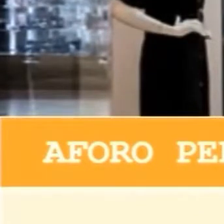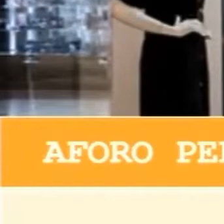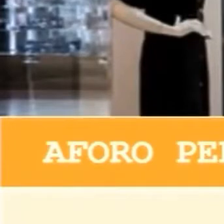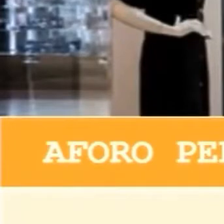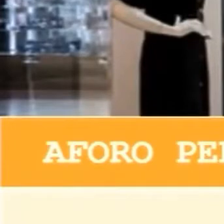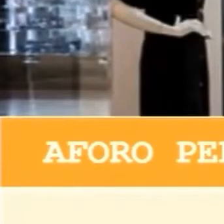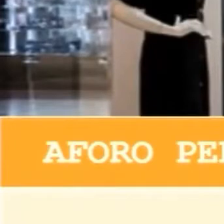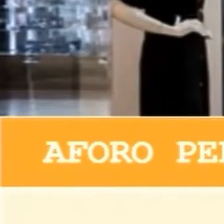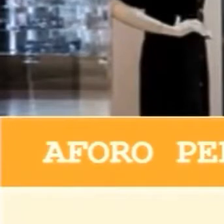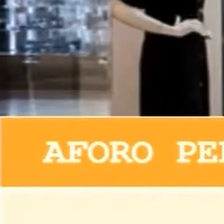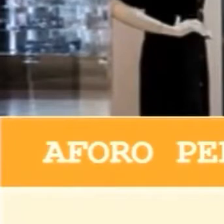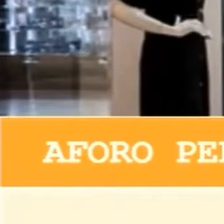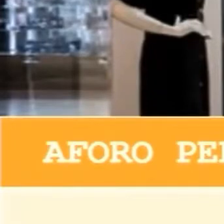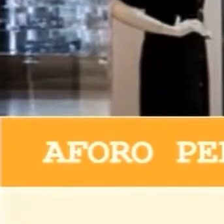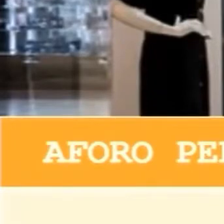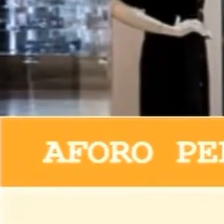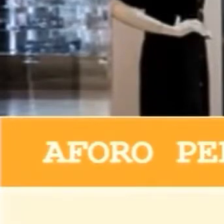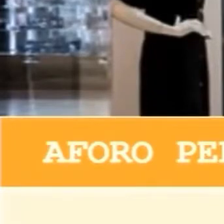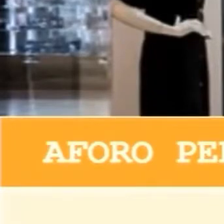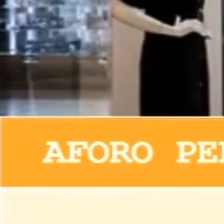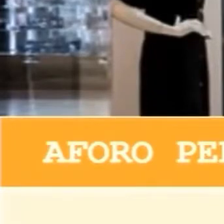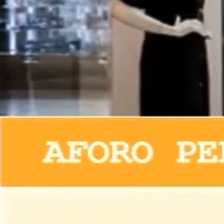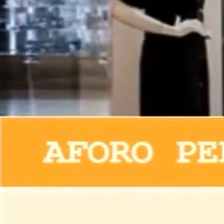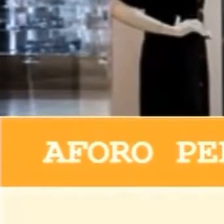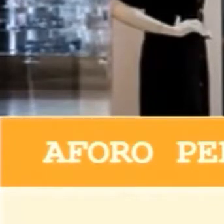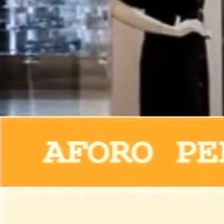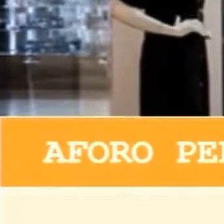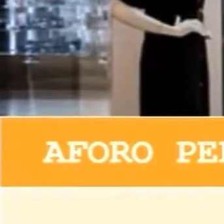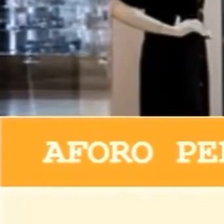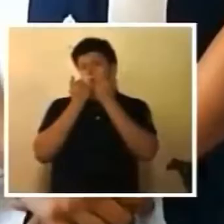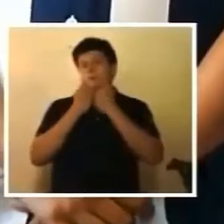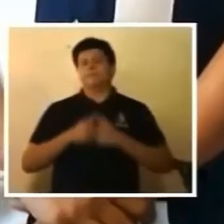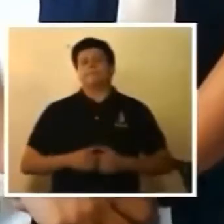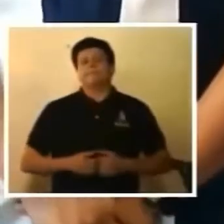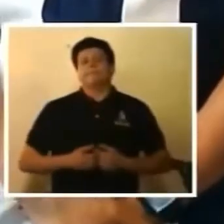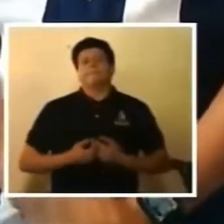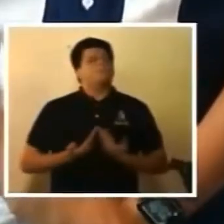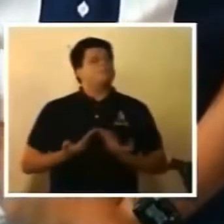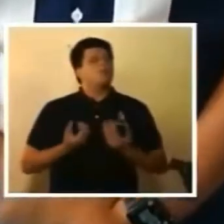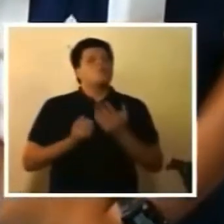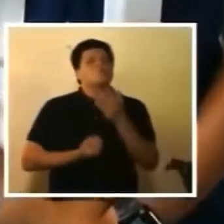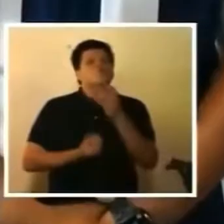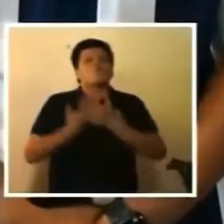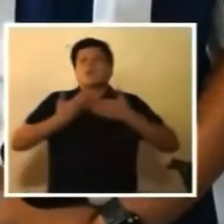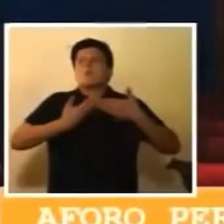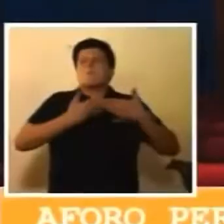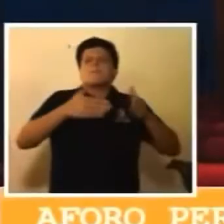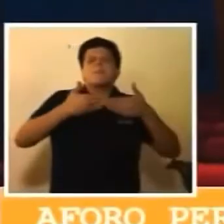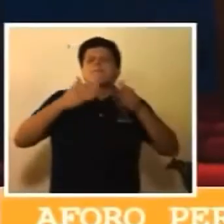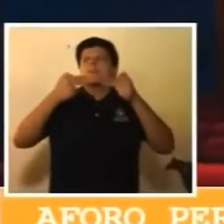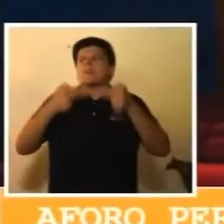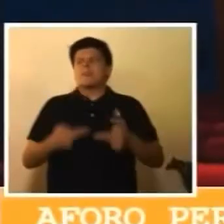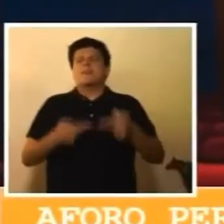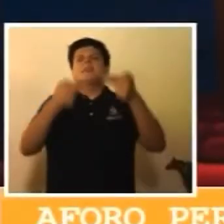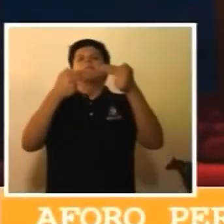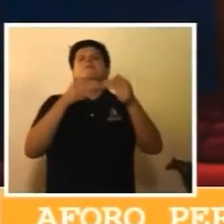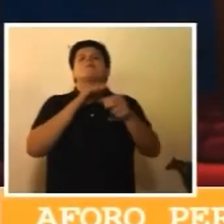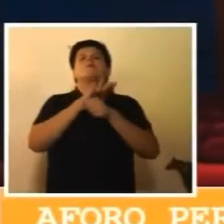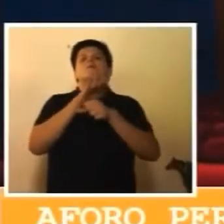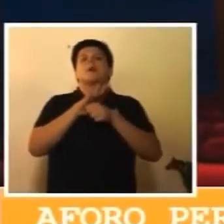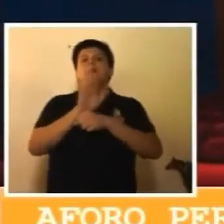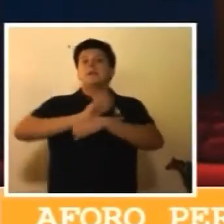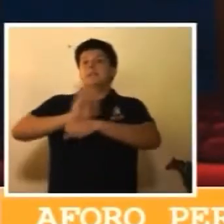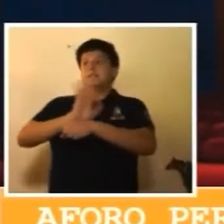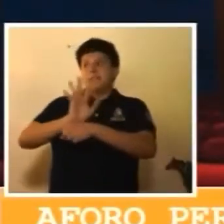permitido seguiremos con el 30% nuevas aperturas sin es